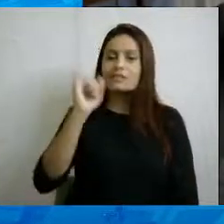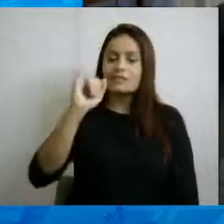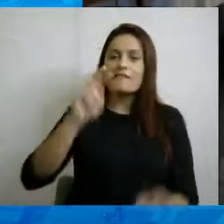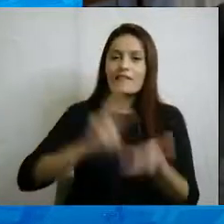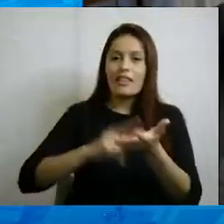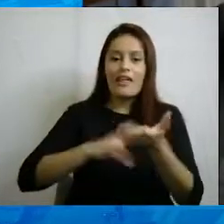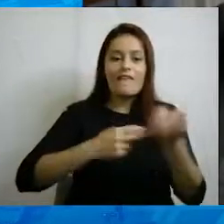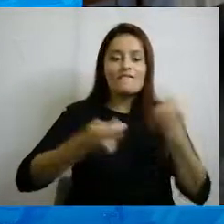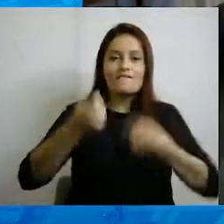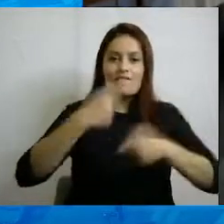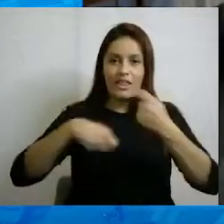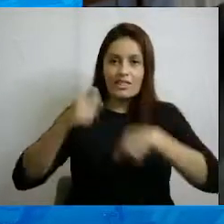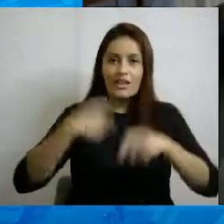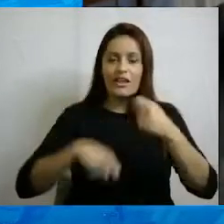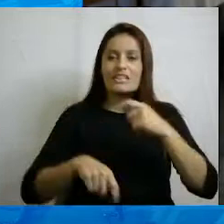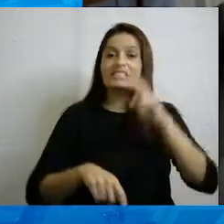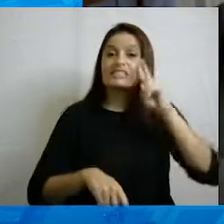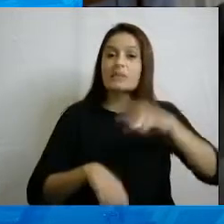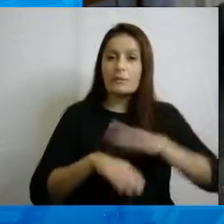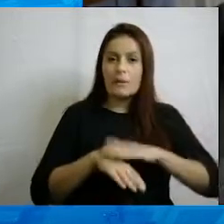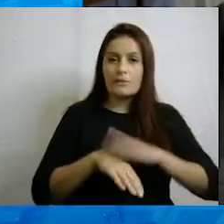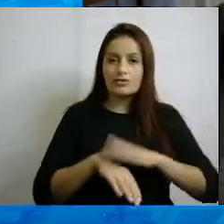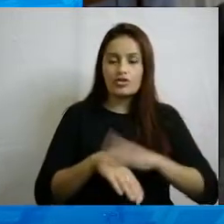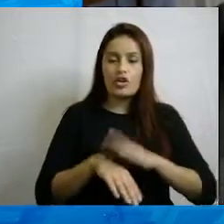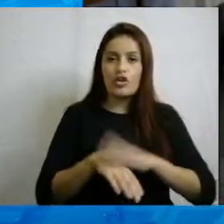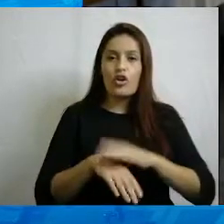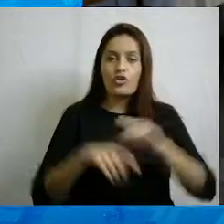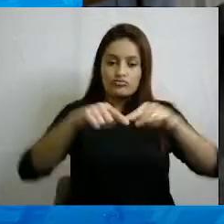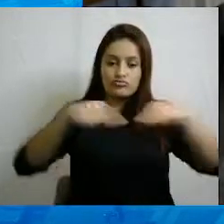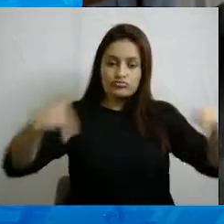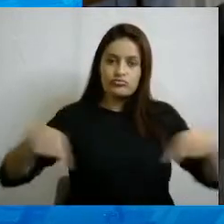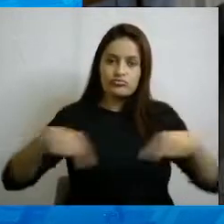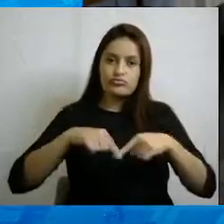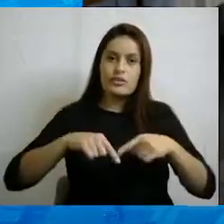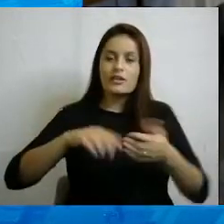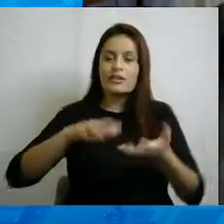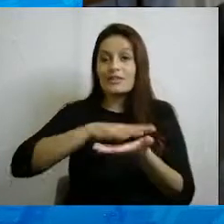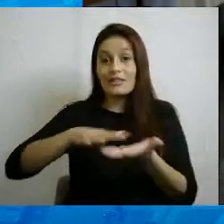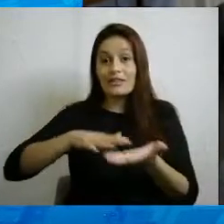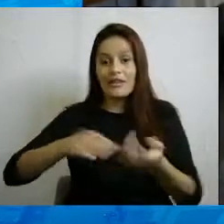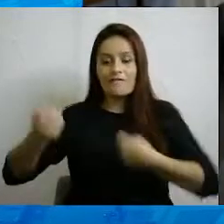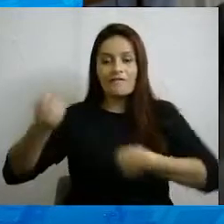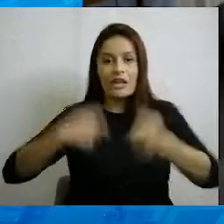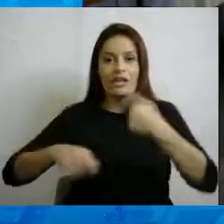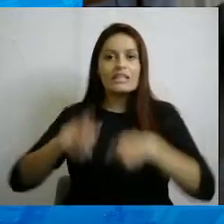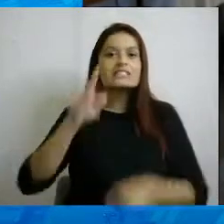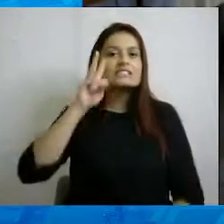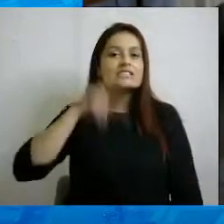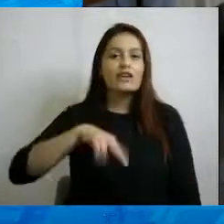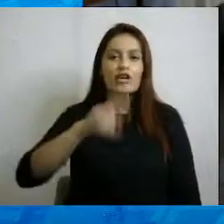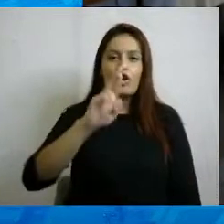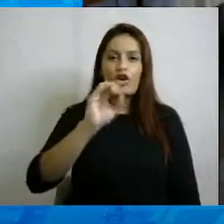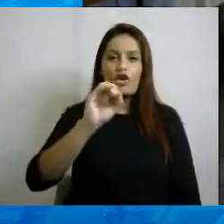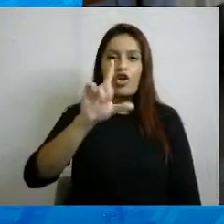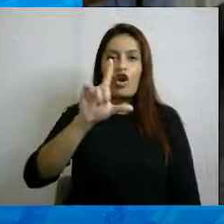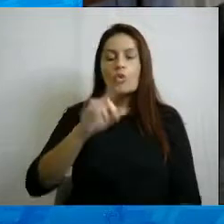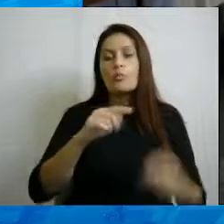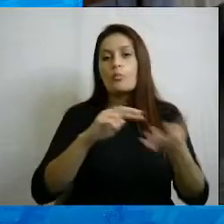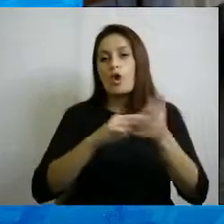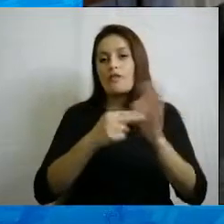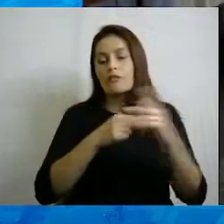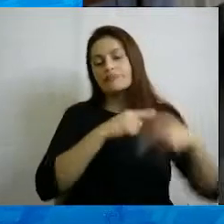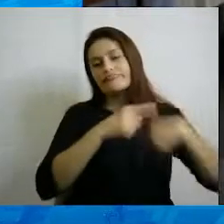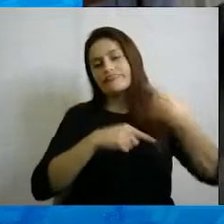loteos irregulares es una cuestión, un problema que se ha arrastrado por mucho tiempo. Entonces, en